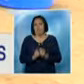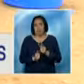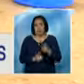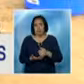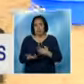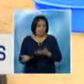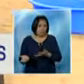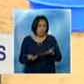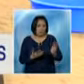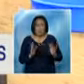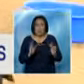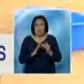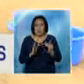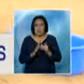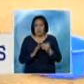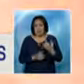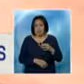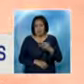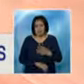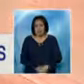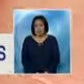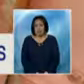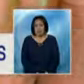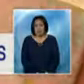a llevarlos a casa para siempre.